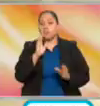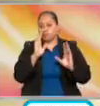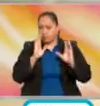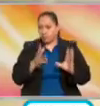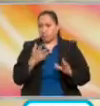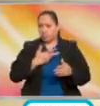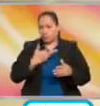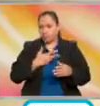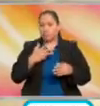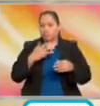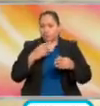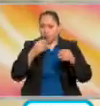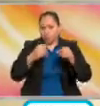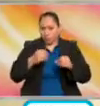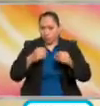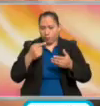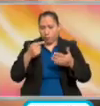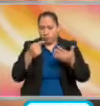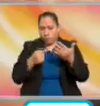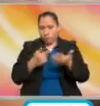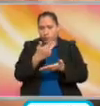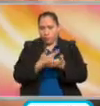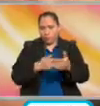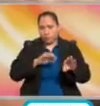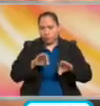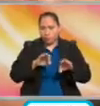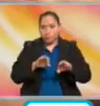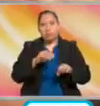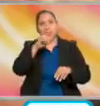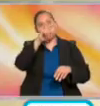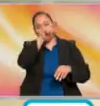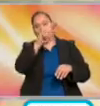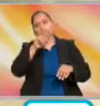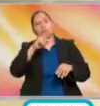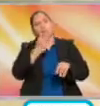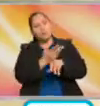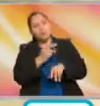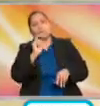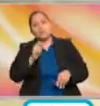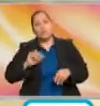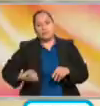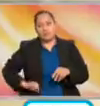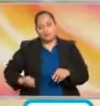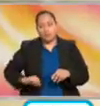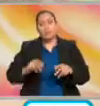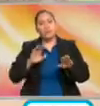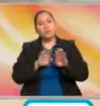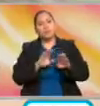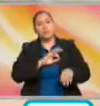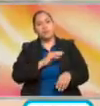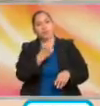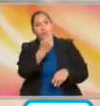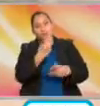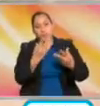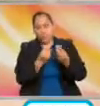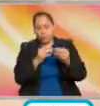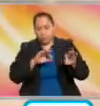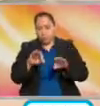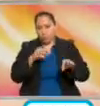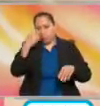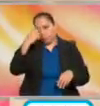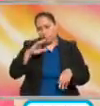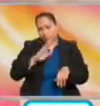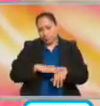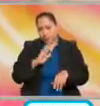una agenda de trabajo, ya al menos sabemos qué es lo que les interesa a nuestra contraparte en Estados Unidos y cómo podemos trabajar en conjunto para tener una